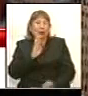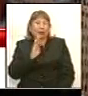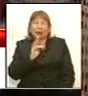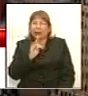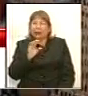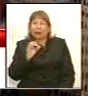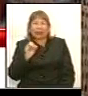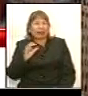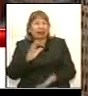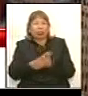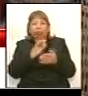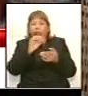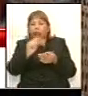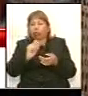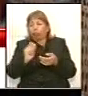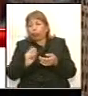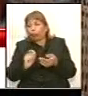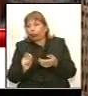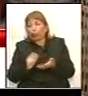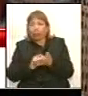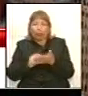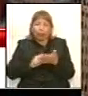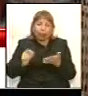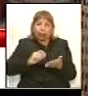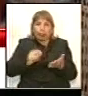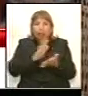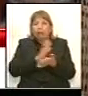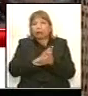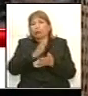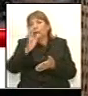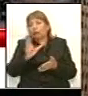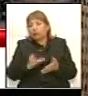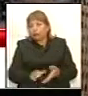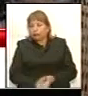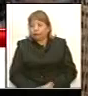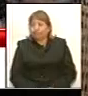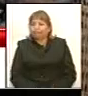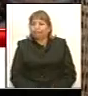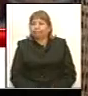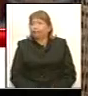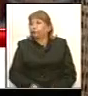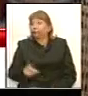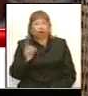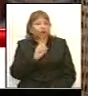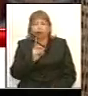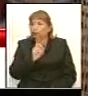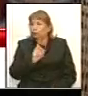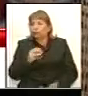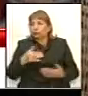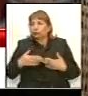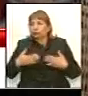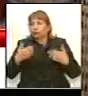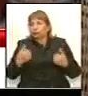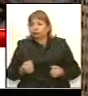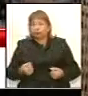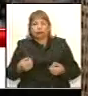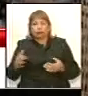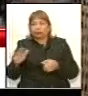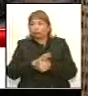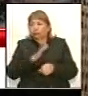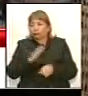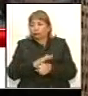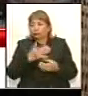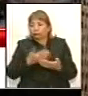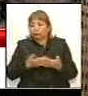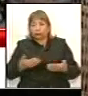los formularios para atender la emergencia propiamente dicha es un problema. Y no se puede atender si es que no se llenan algunos